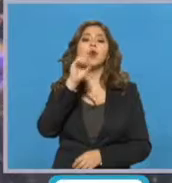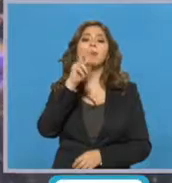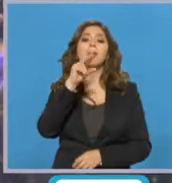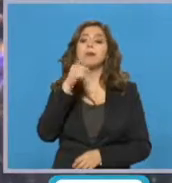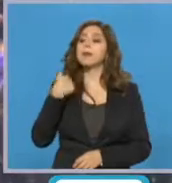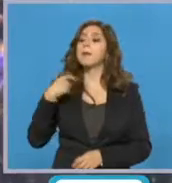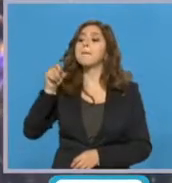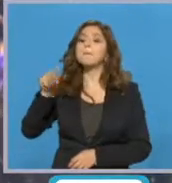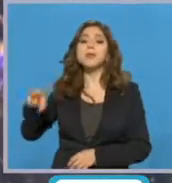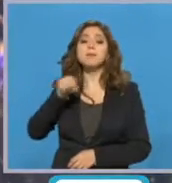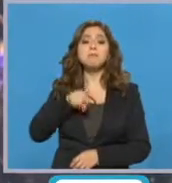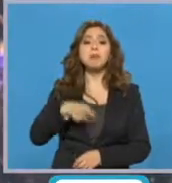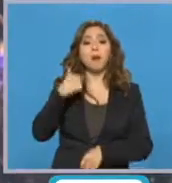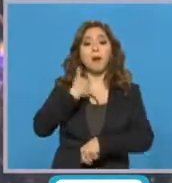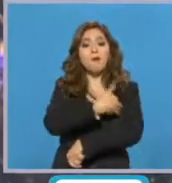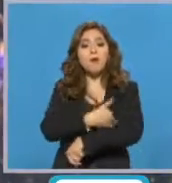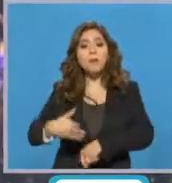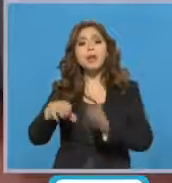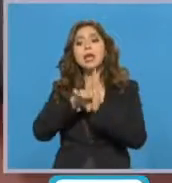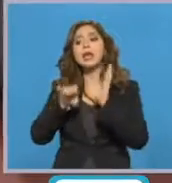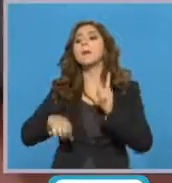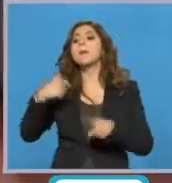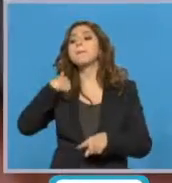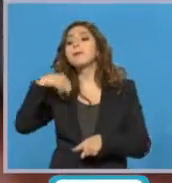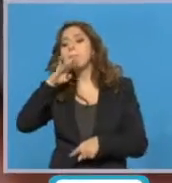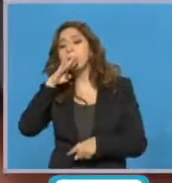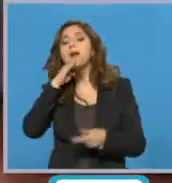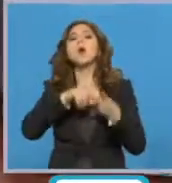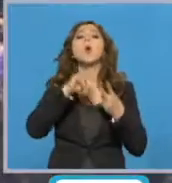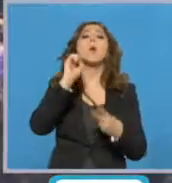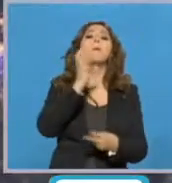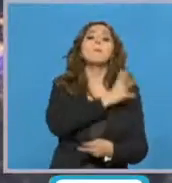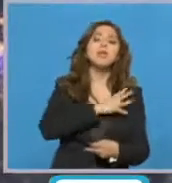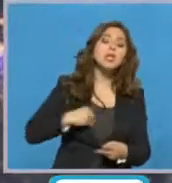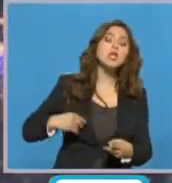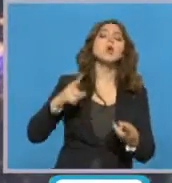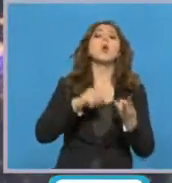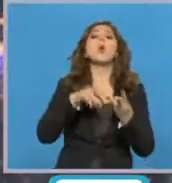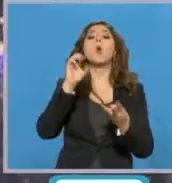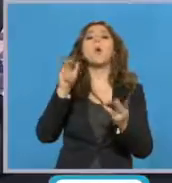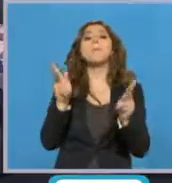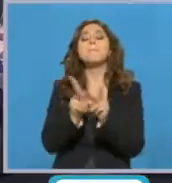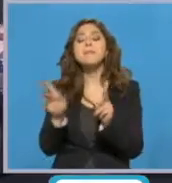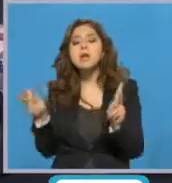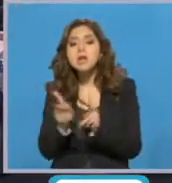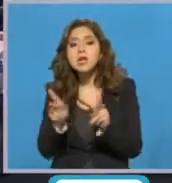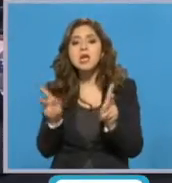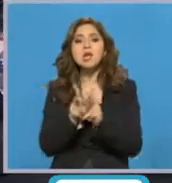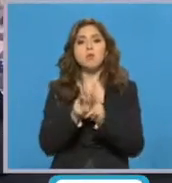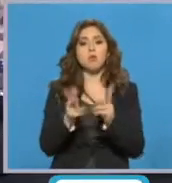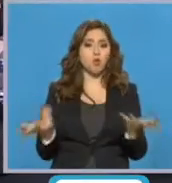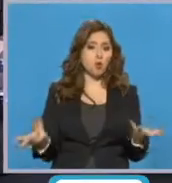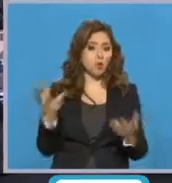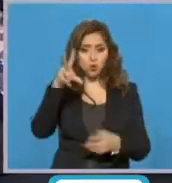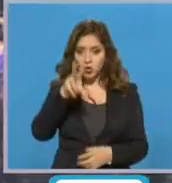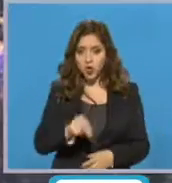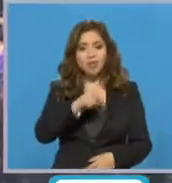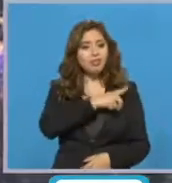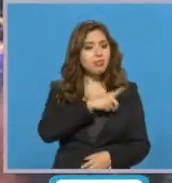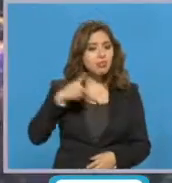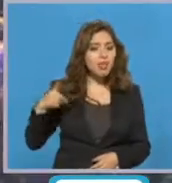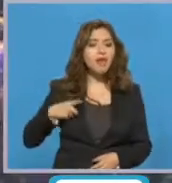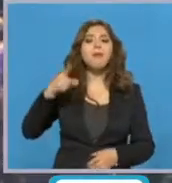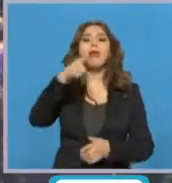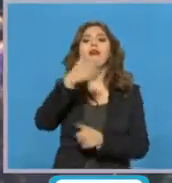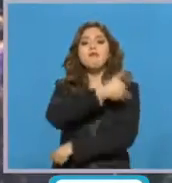puedo celebrar una sociedad de convivencia con mi mamá o con mi hijo, ni con un primo de primer grado. O sea, tiene que ser familiares